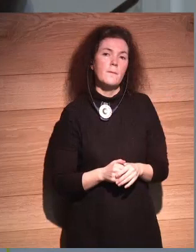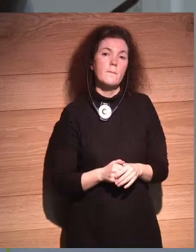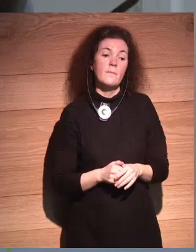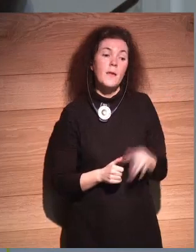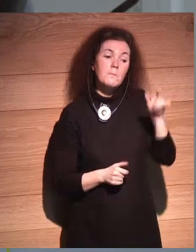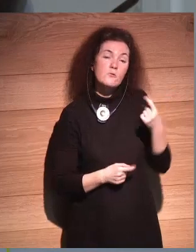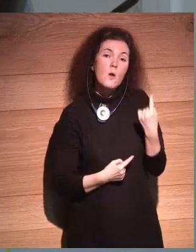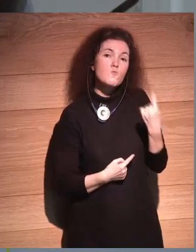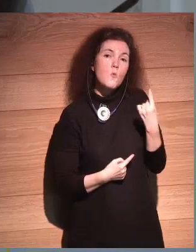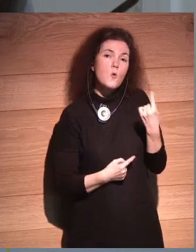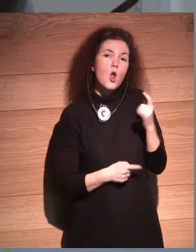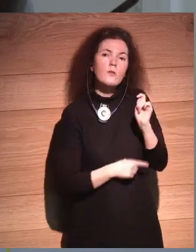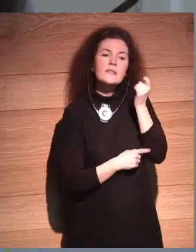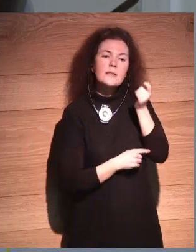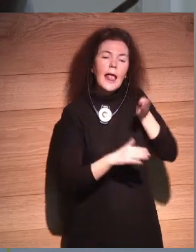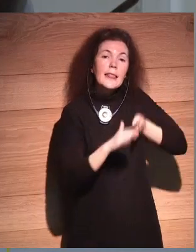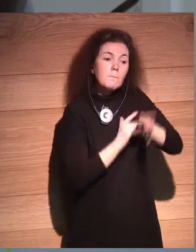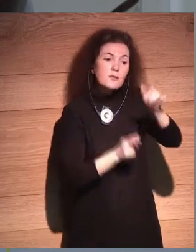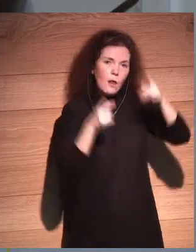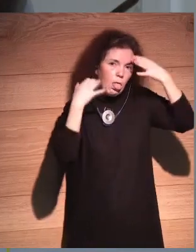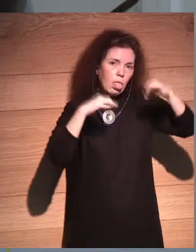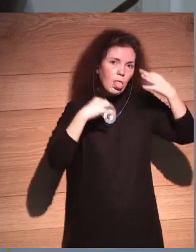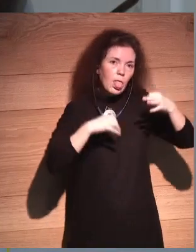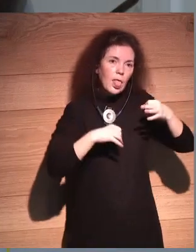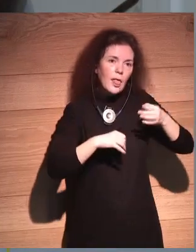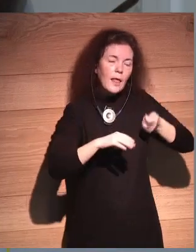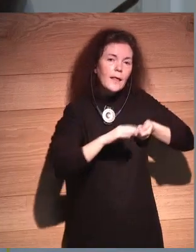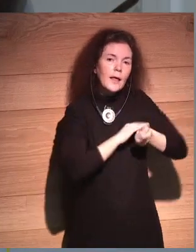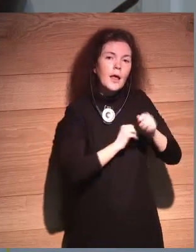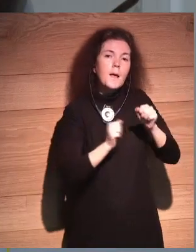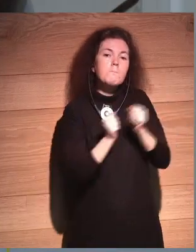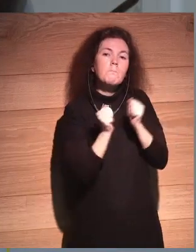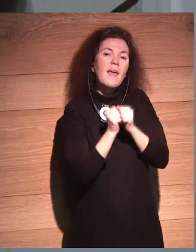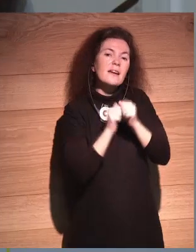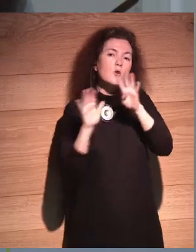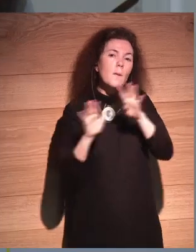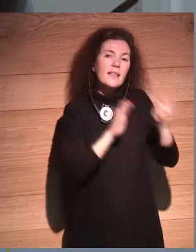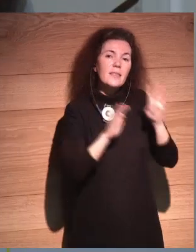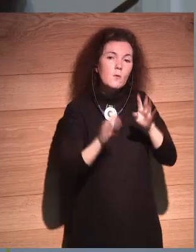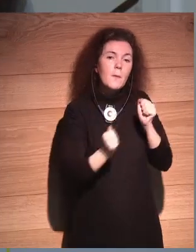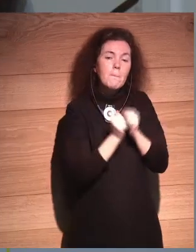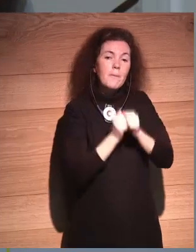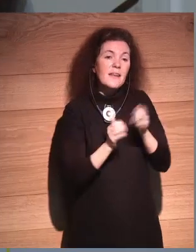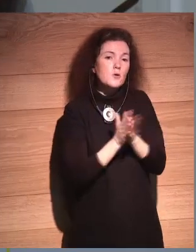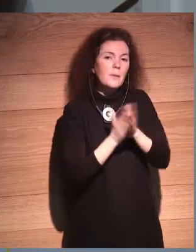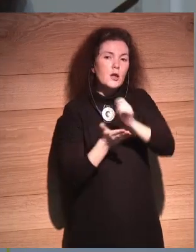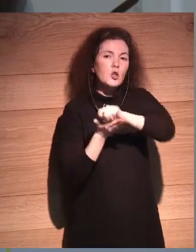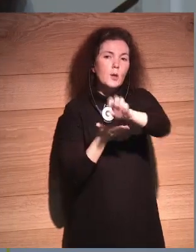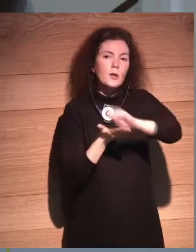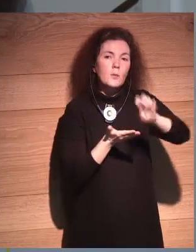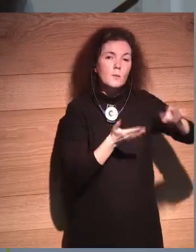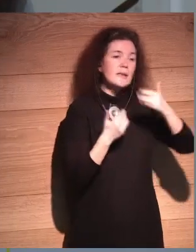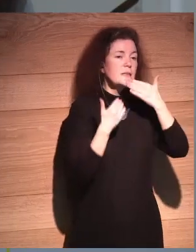Una de ellas consiguió introducir allí, sin que nadie se enterase, 99 piedras que repartió entre sus compañeros como